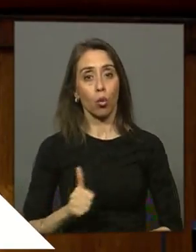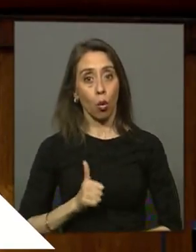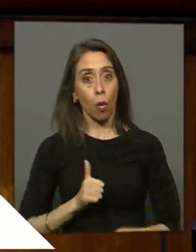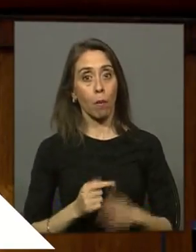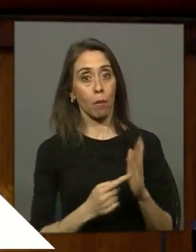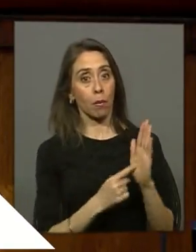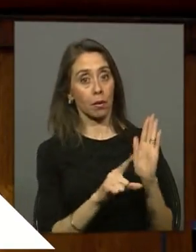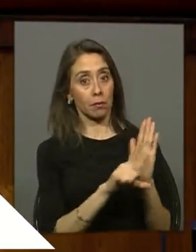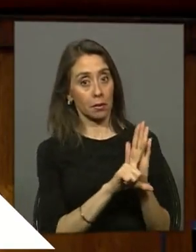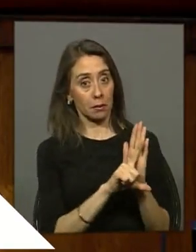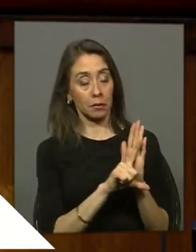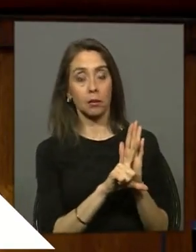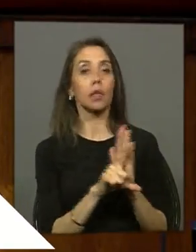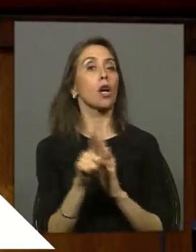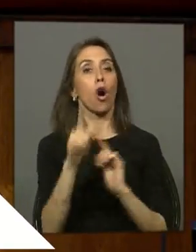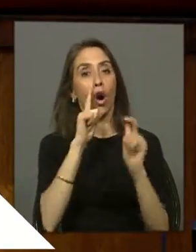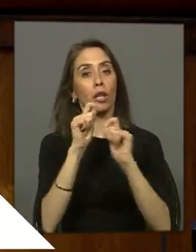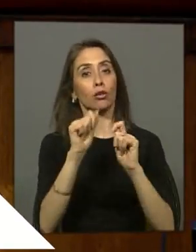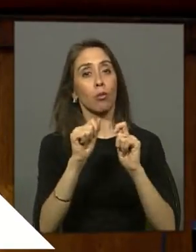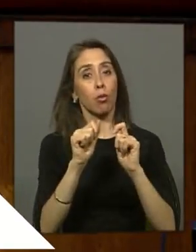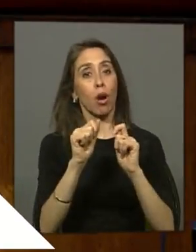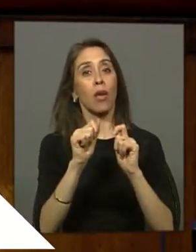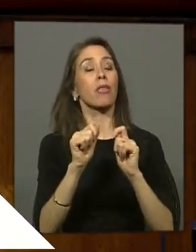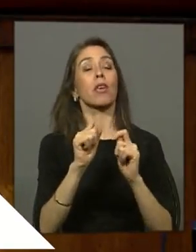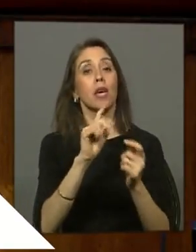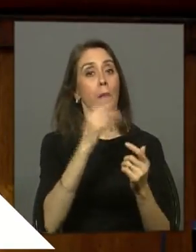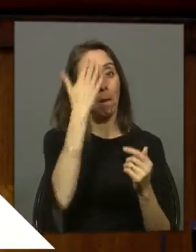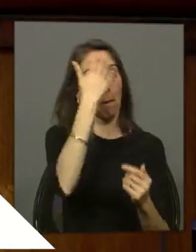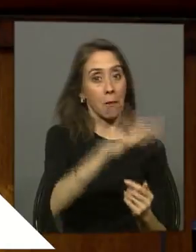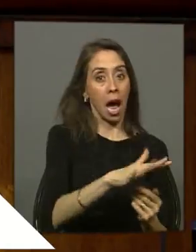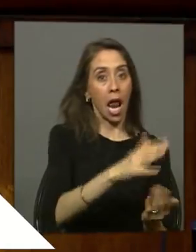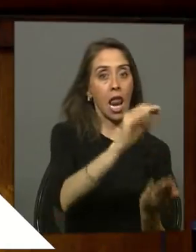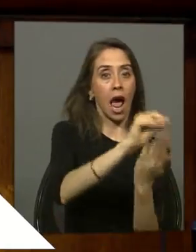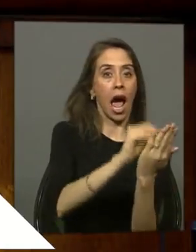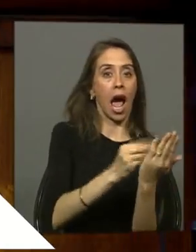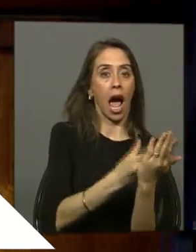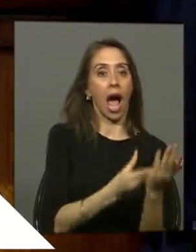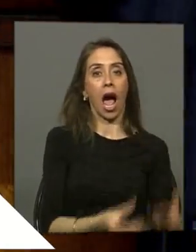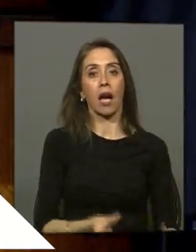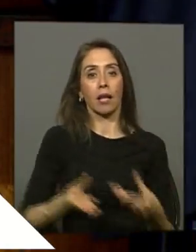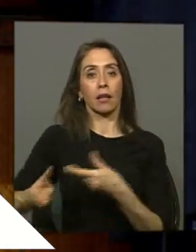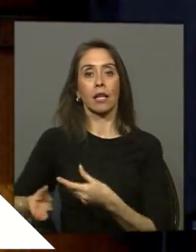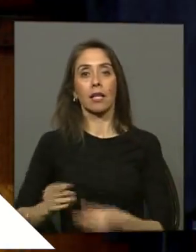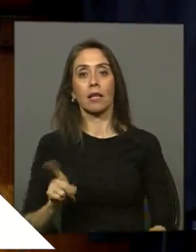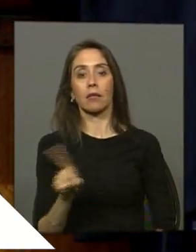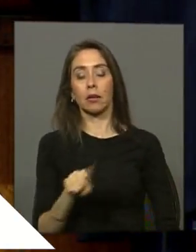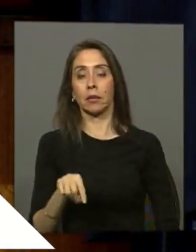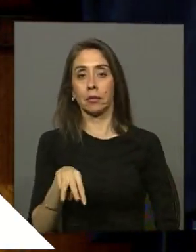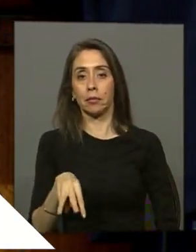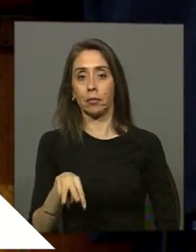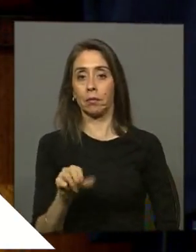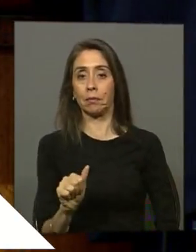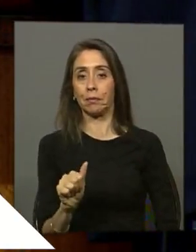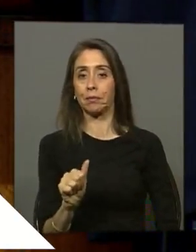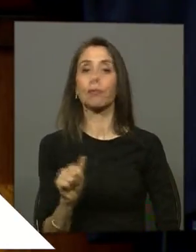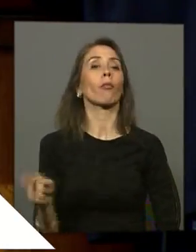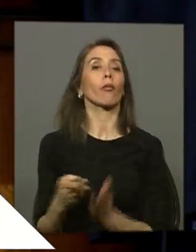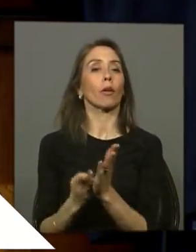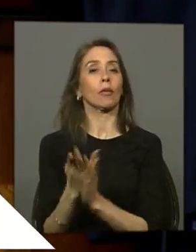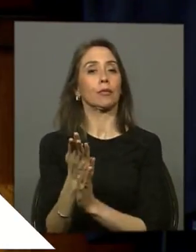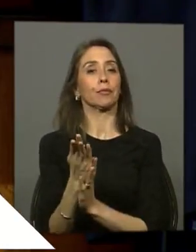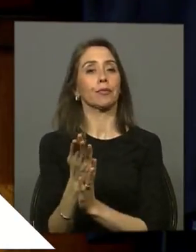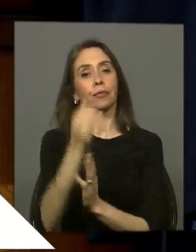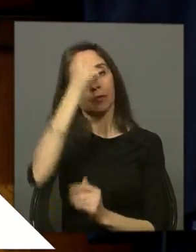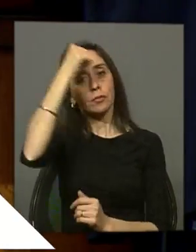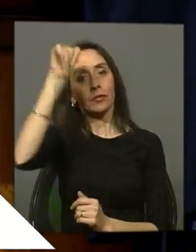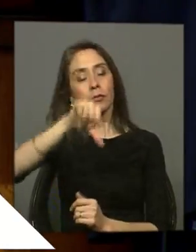o incluso frente al riesgo de ocurrencia remitir los antecedentes a la SSMA a fin de que éste inicie el procedimiento